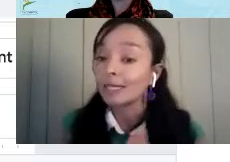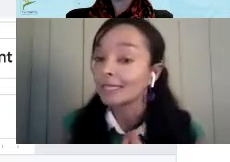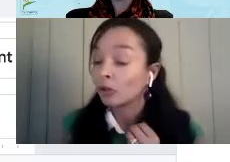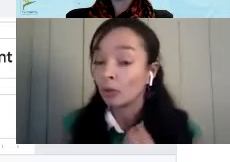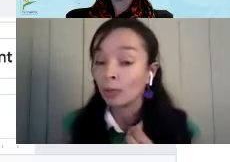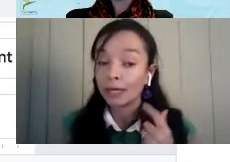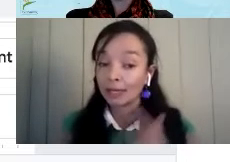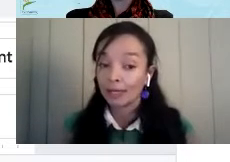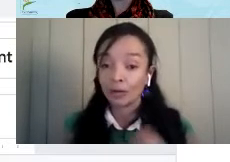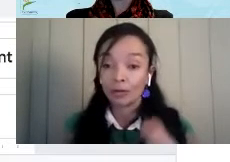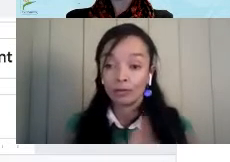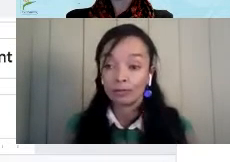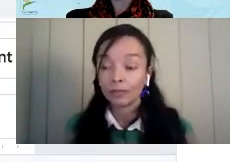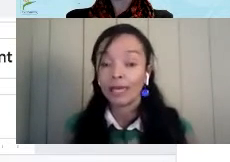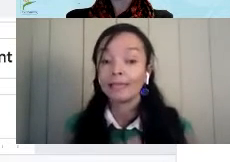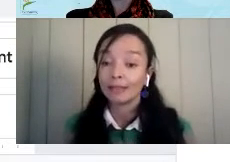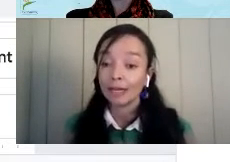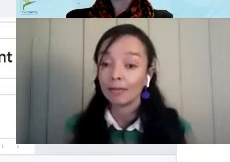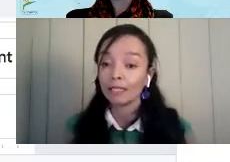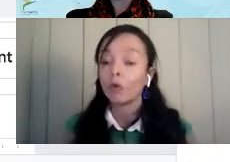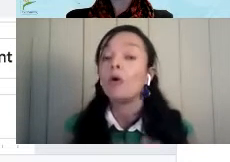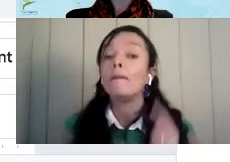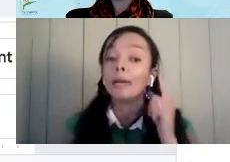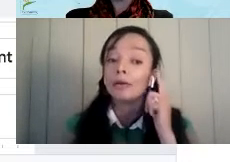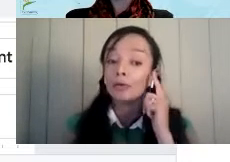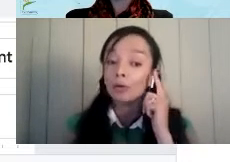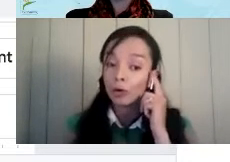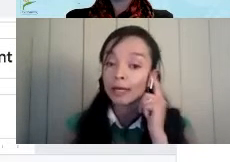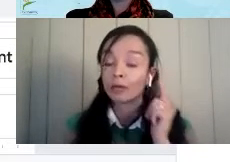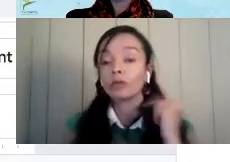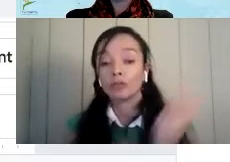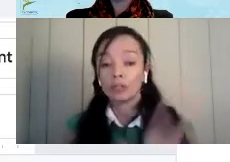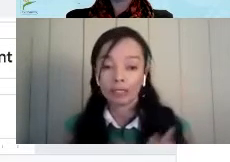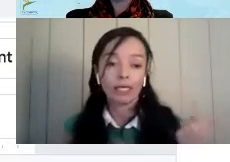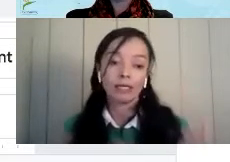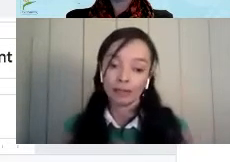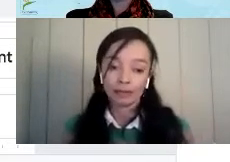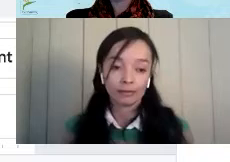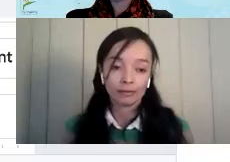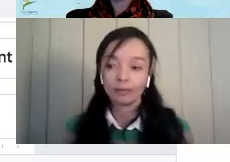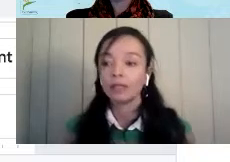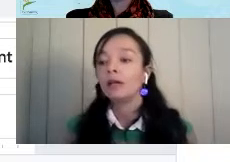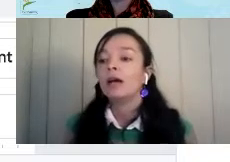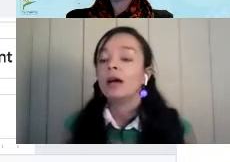palabras que no lo pueden entender ahí mismo, pero lo van a reconocer más adelante.